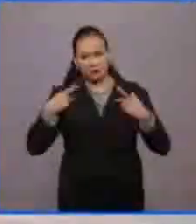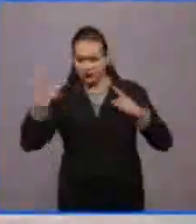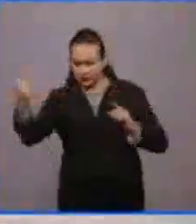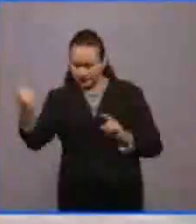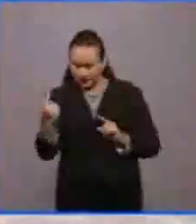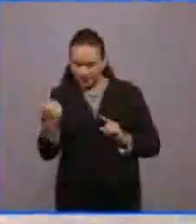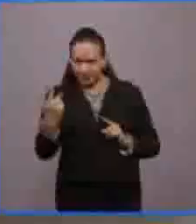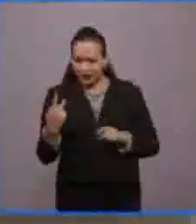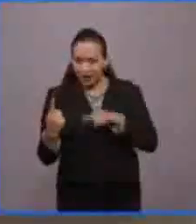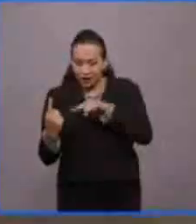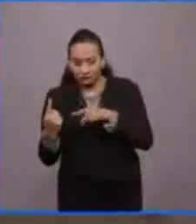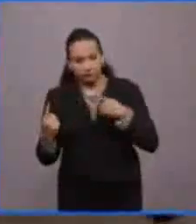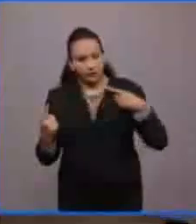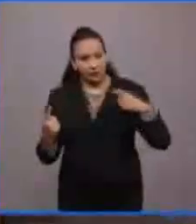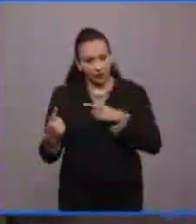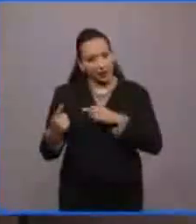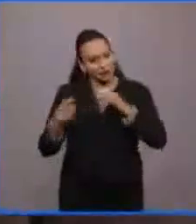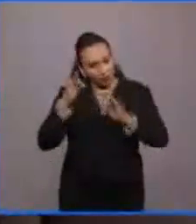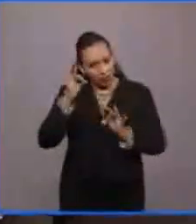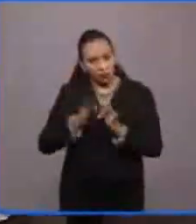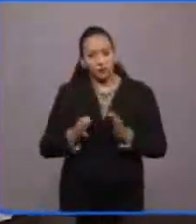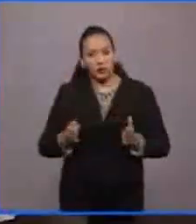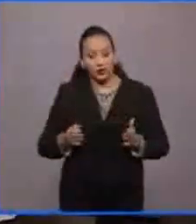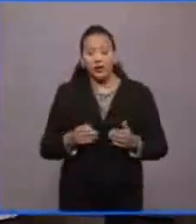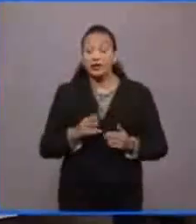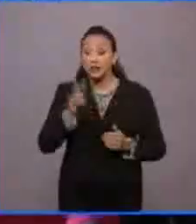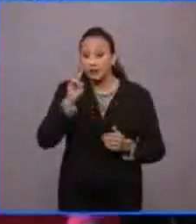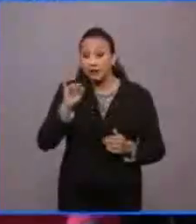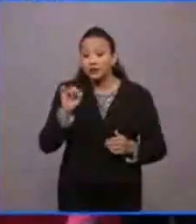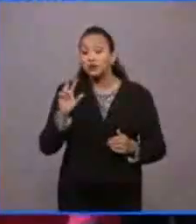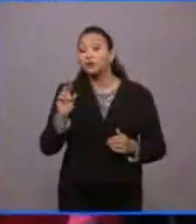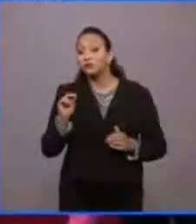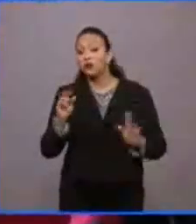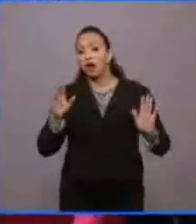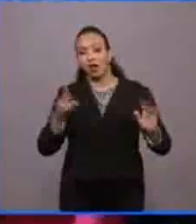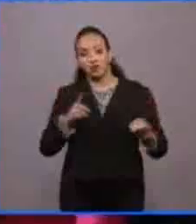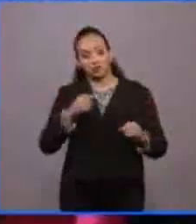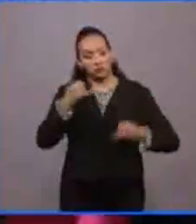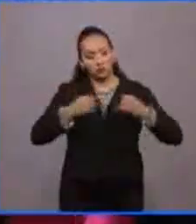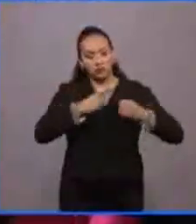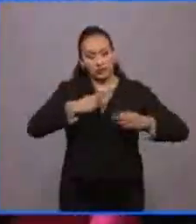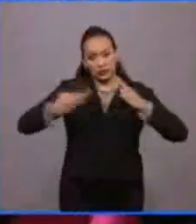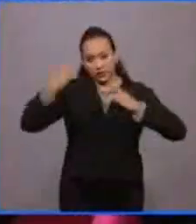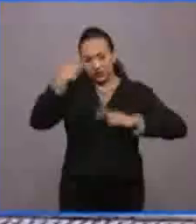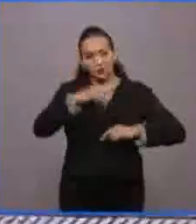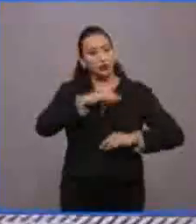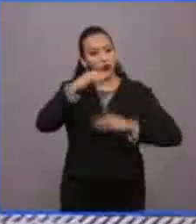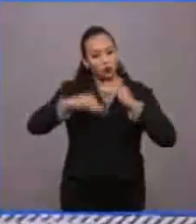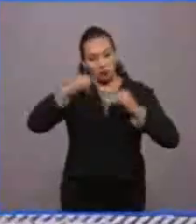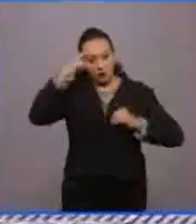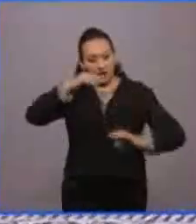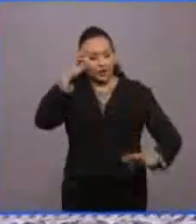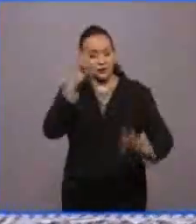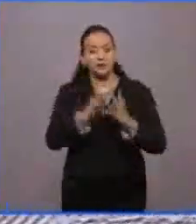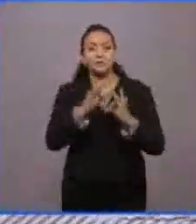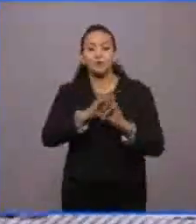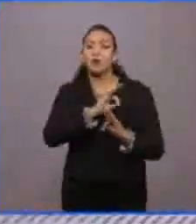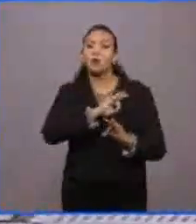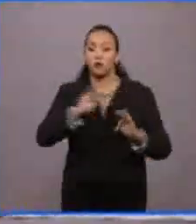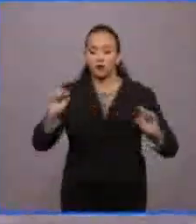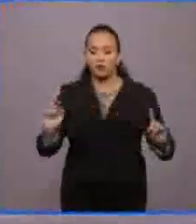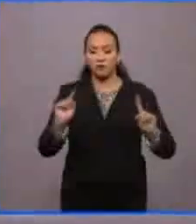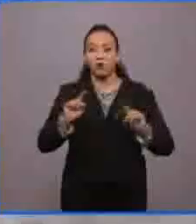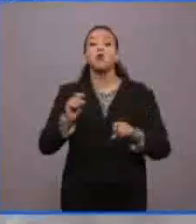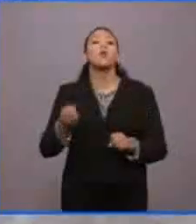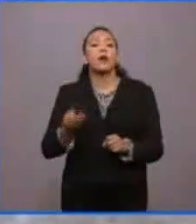solicitante es que se cumpla dicho convenio y, de ser el caso, dirigir el proceso a fin de que se ejecute lo acordado por las partes sobre